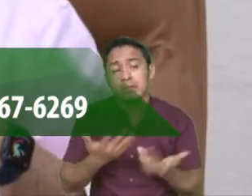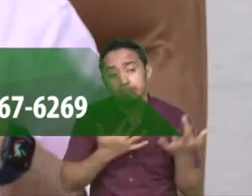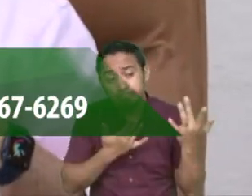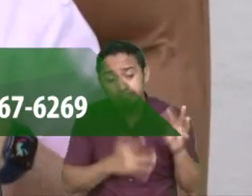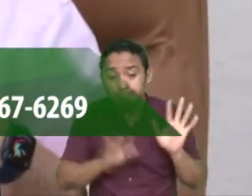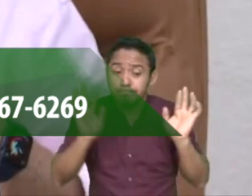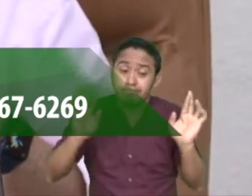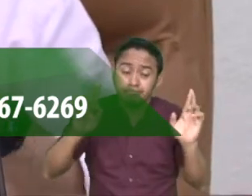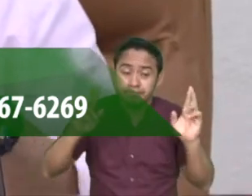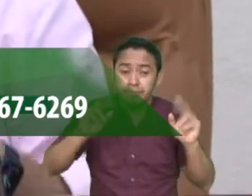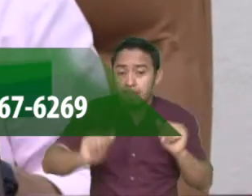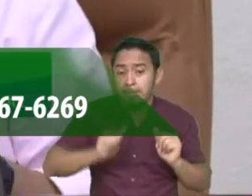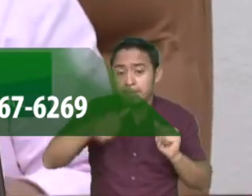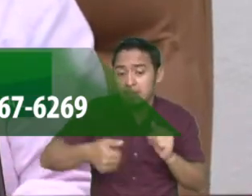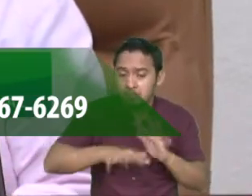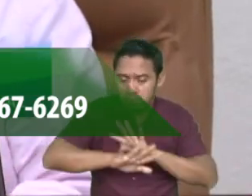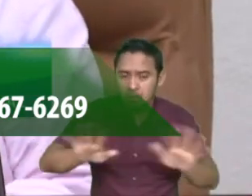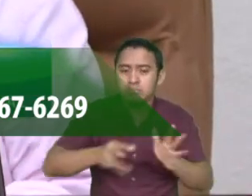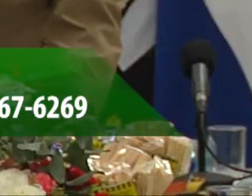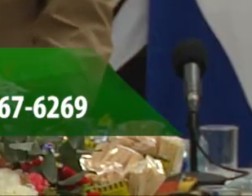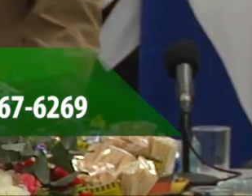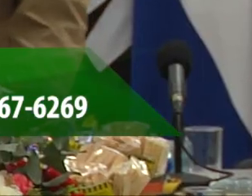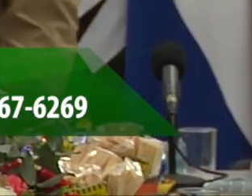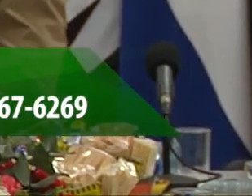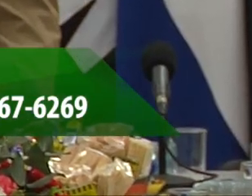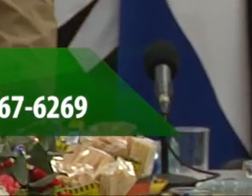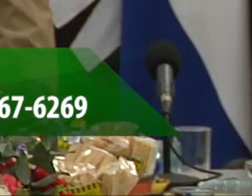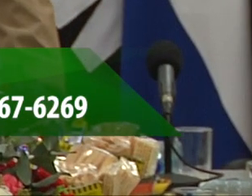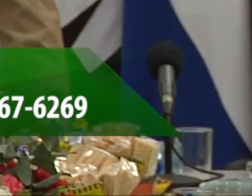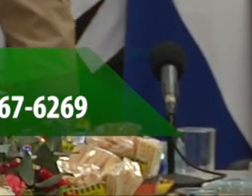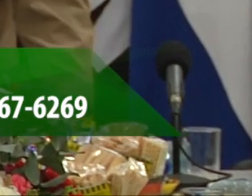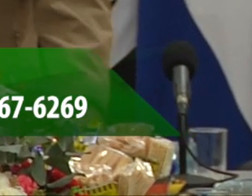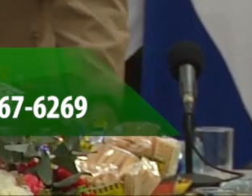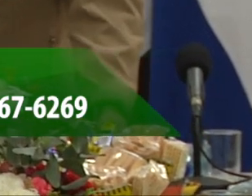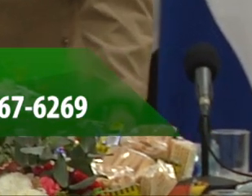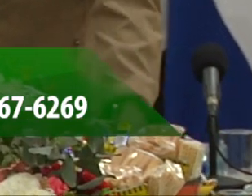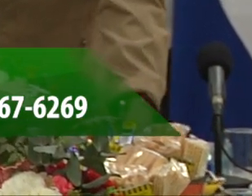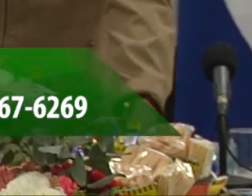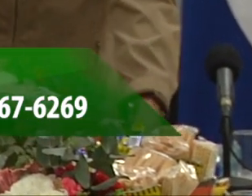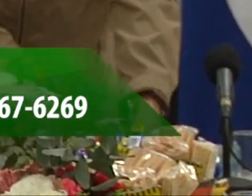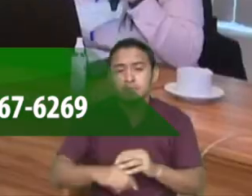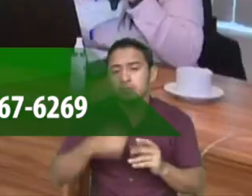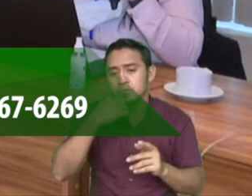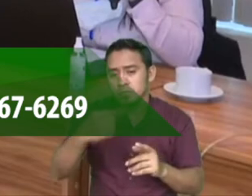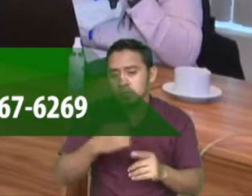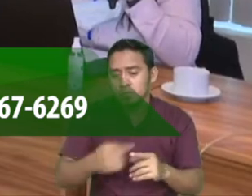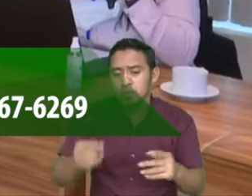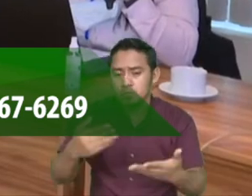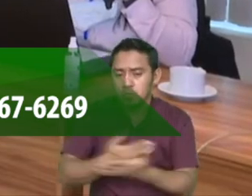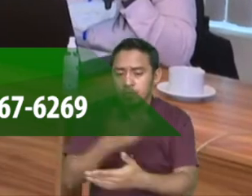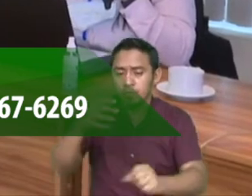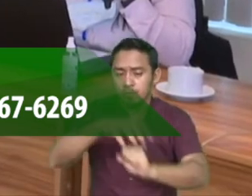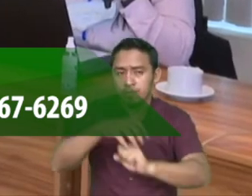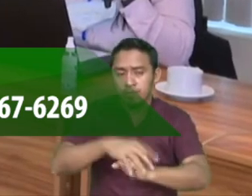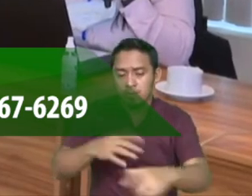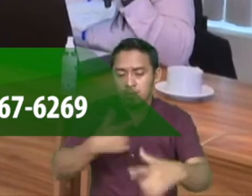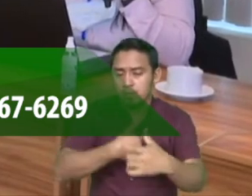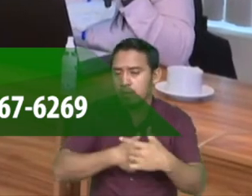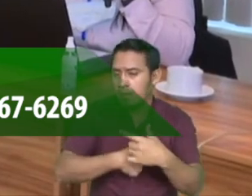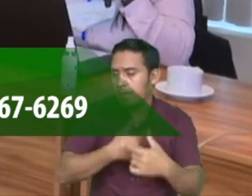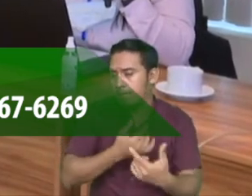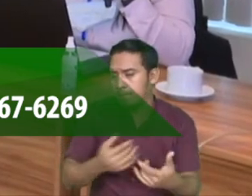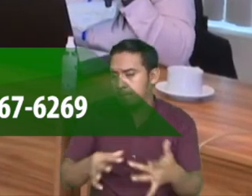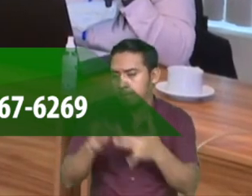Asamblea, diputado sandinista Gustavo Porras. Tanto el presidente de la República, en este caso Daniel Ortega, como los diputados ante la Asamblea